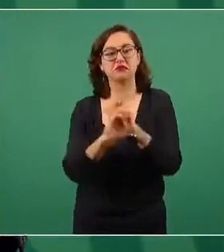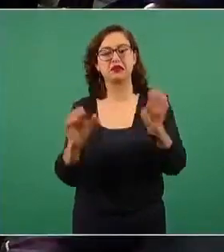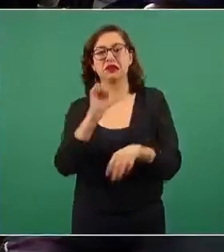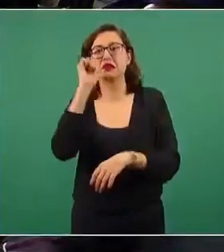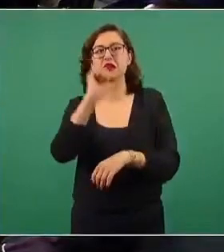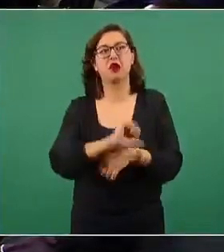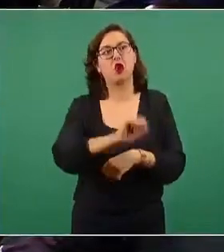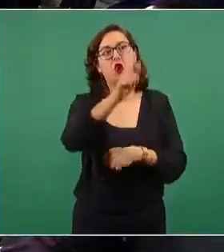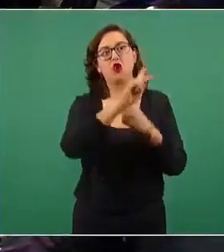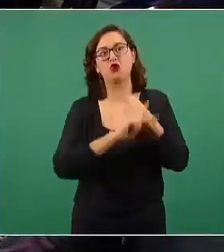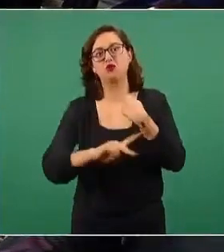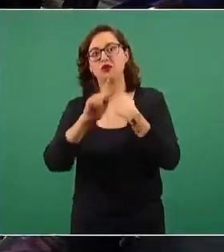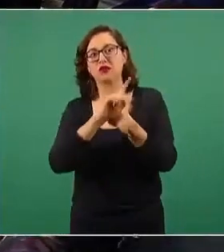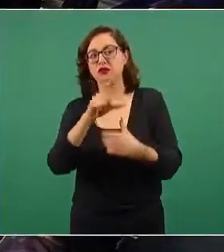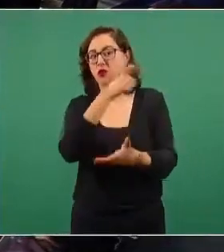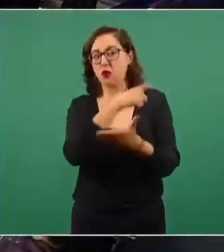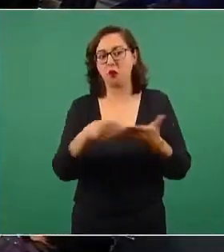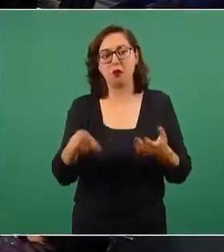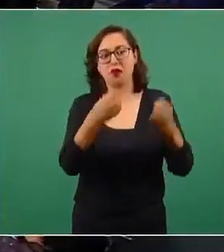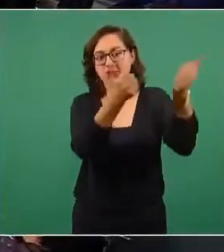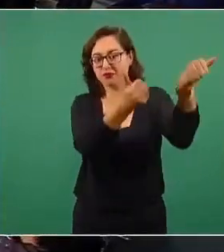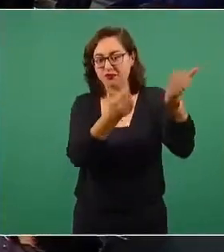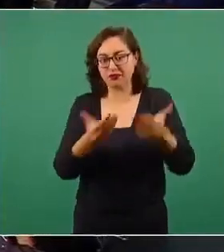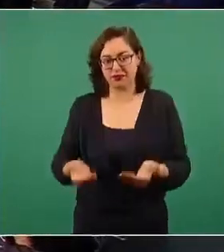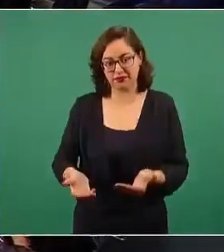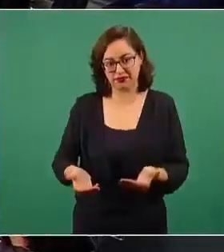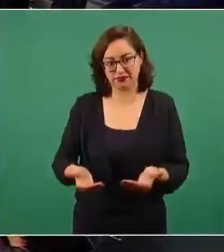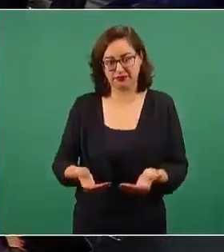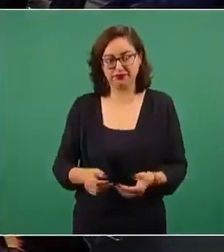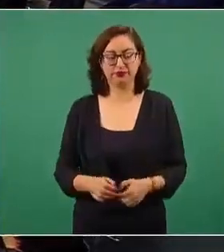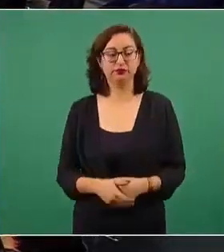No, pero hay otra gráfica sobre los